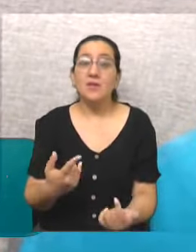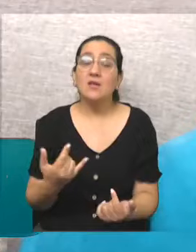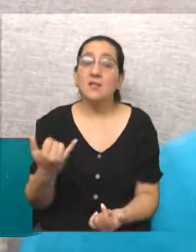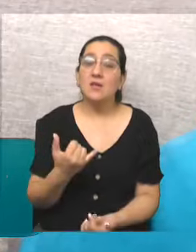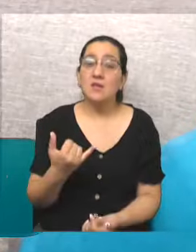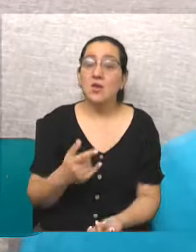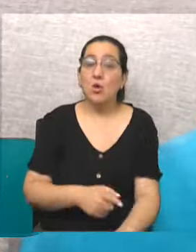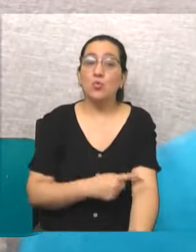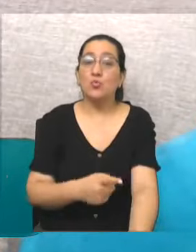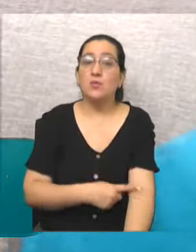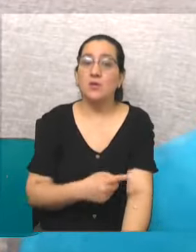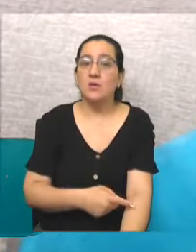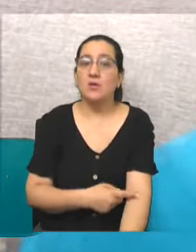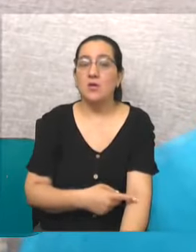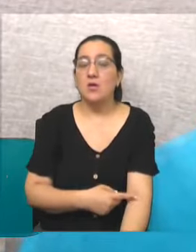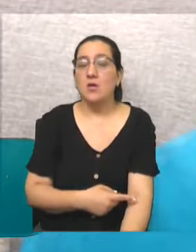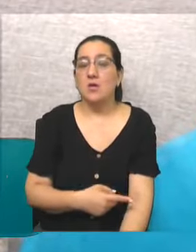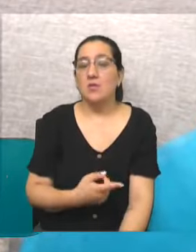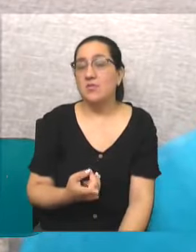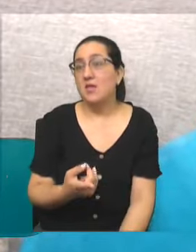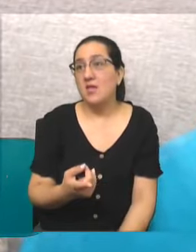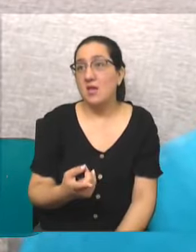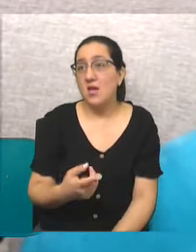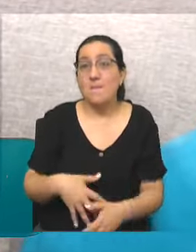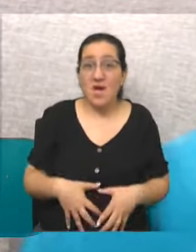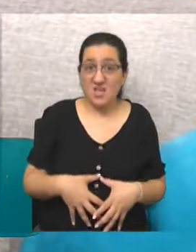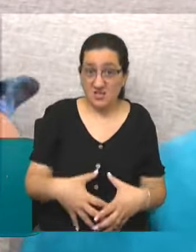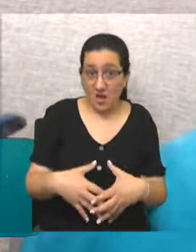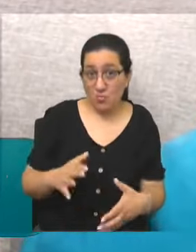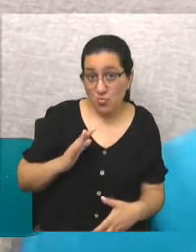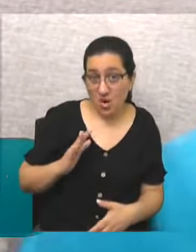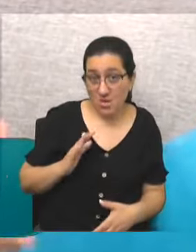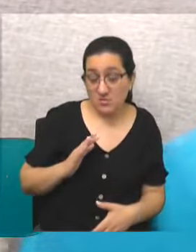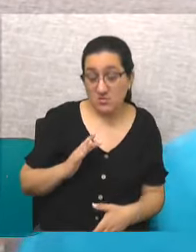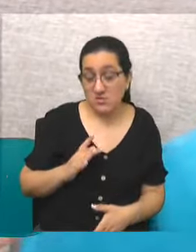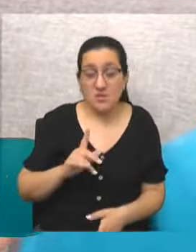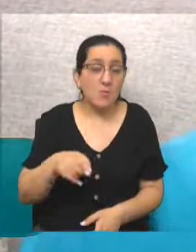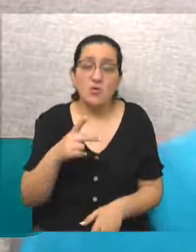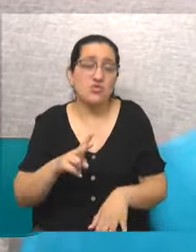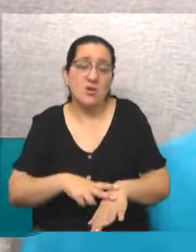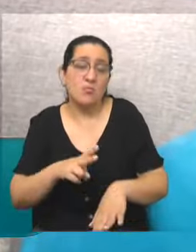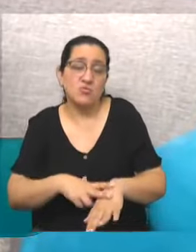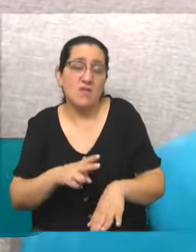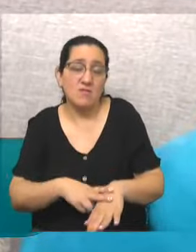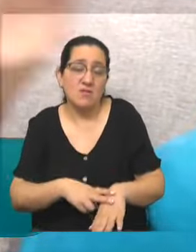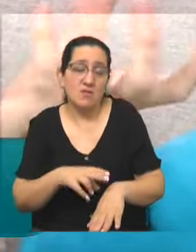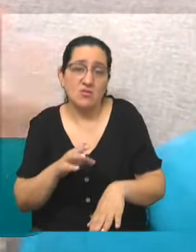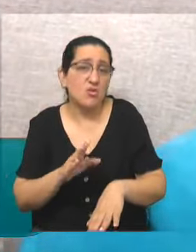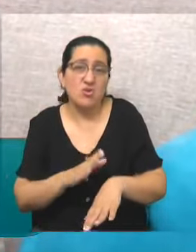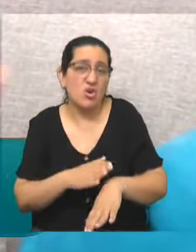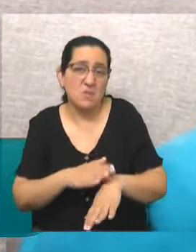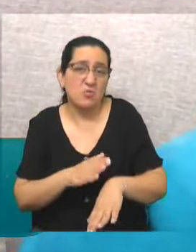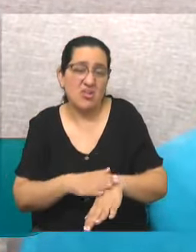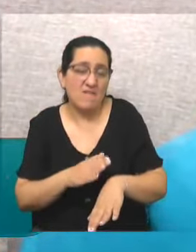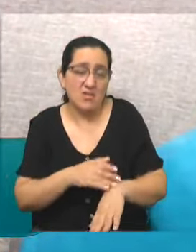esta costumbre de estar con mujeres y no hacerse cargo de los hijos. Entonces, de alguna forma, hay muchos hijos no legítimos de Pedro Páramo, pero a su vez funciona